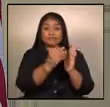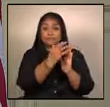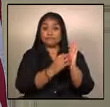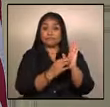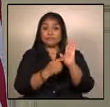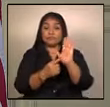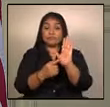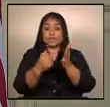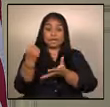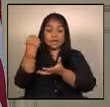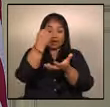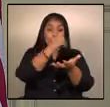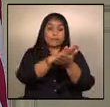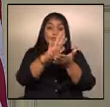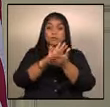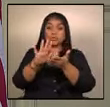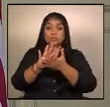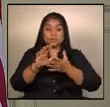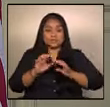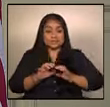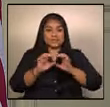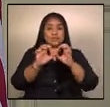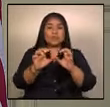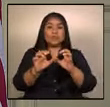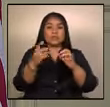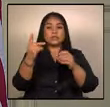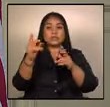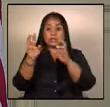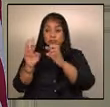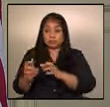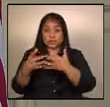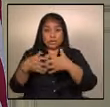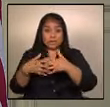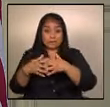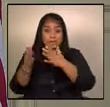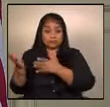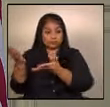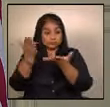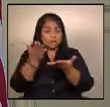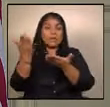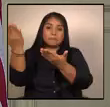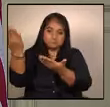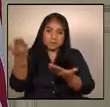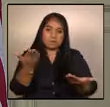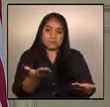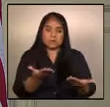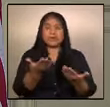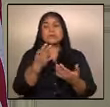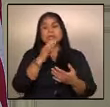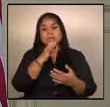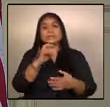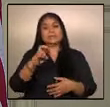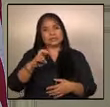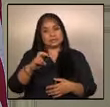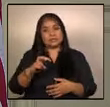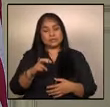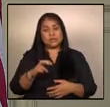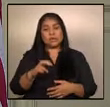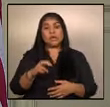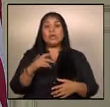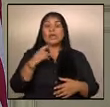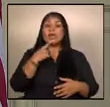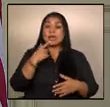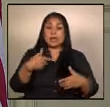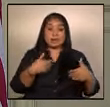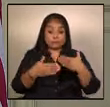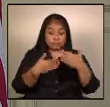las inversiones y el esfuerzo de los inversionistas no es solo bienvenida, es necesaria. El camino